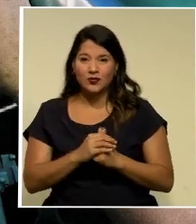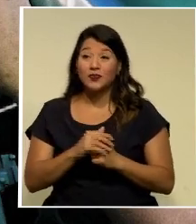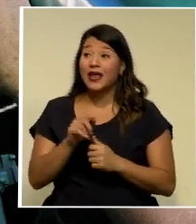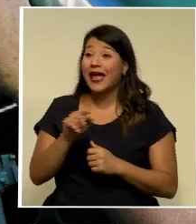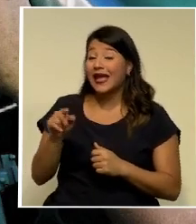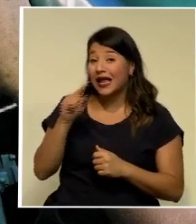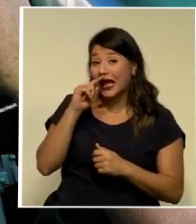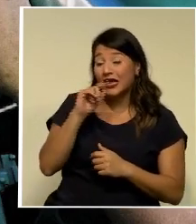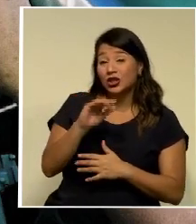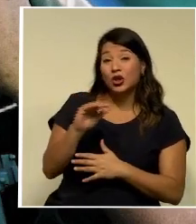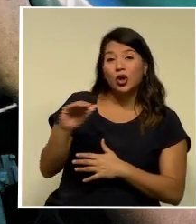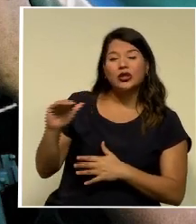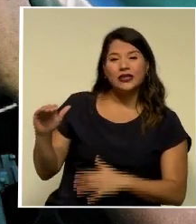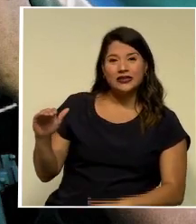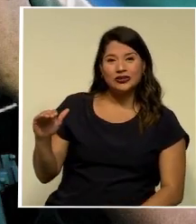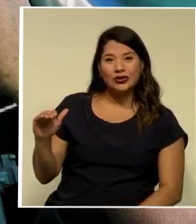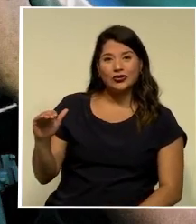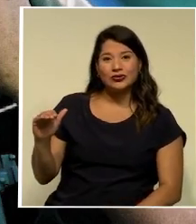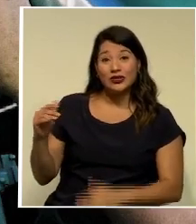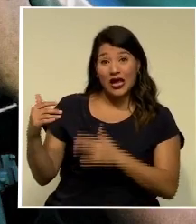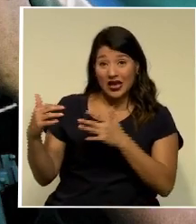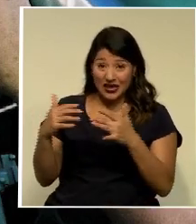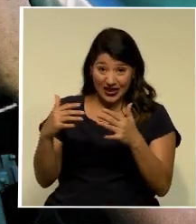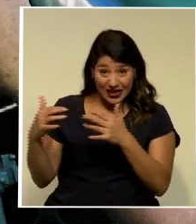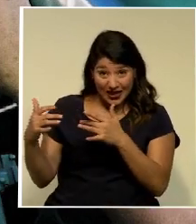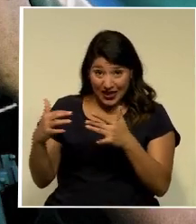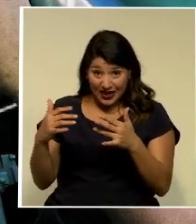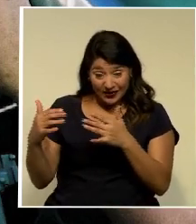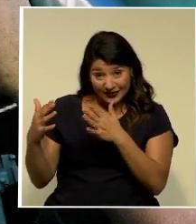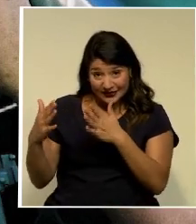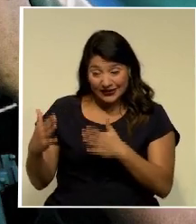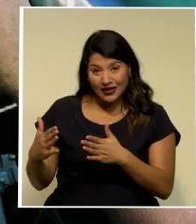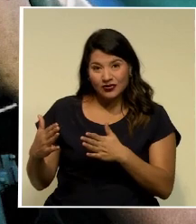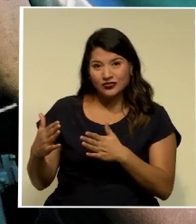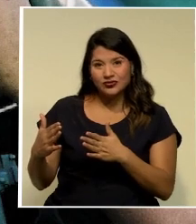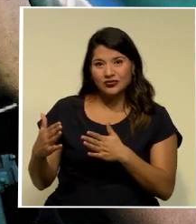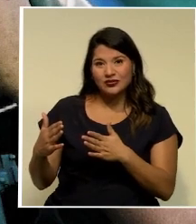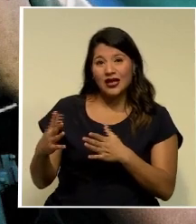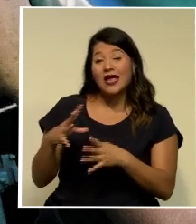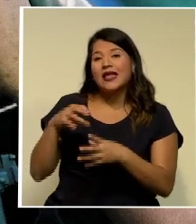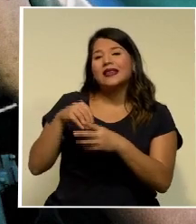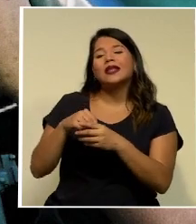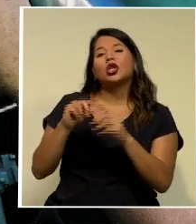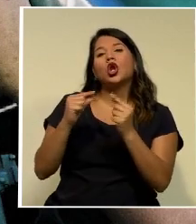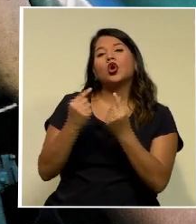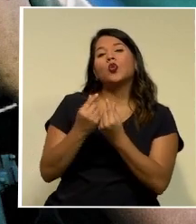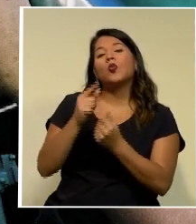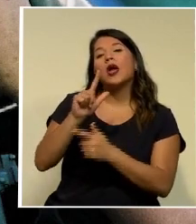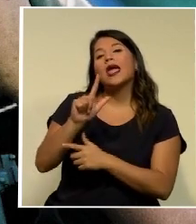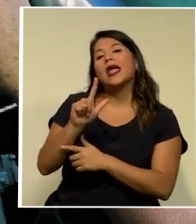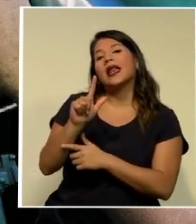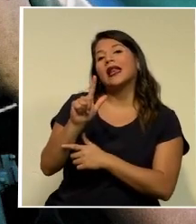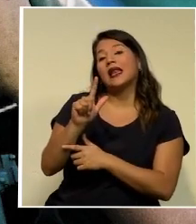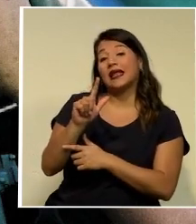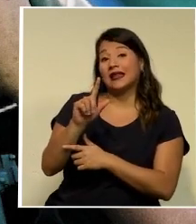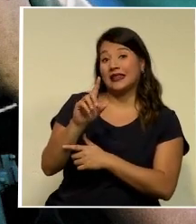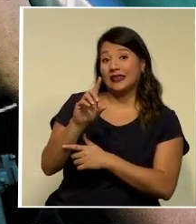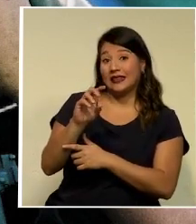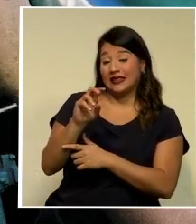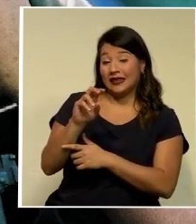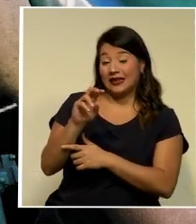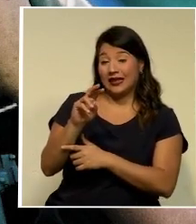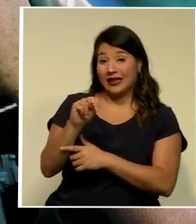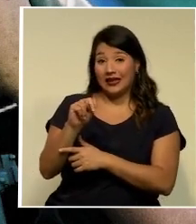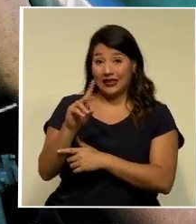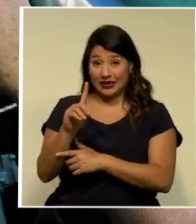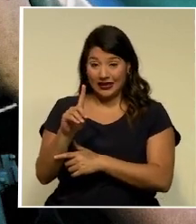unos chicos, unos niños guerrilleros del frente del END. En Salvador estaba, digamos, la